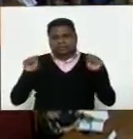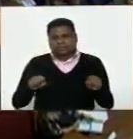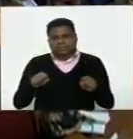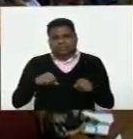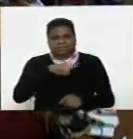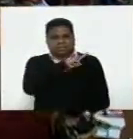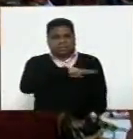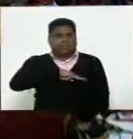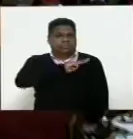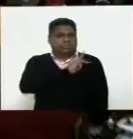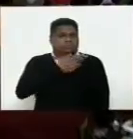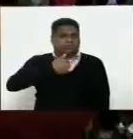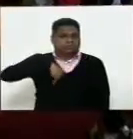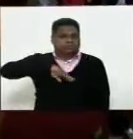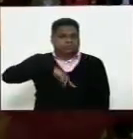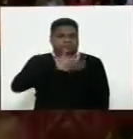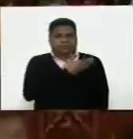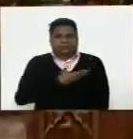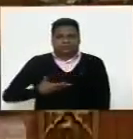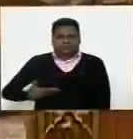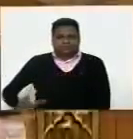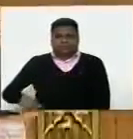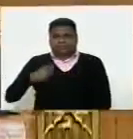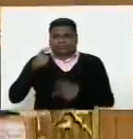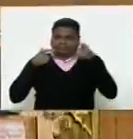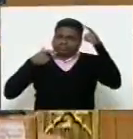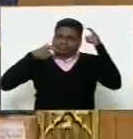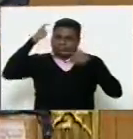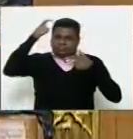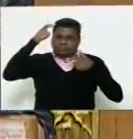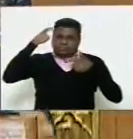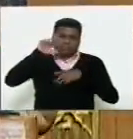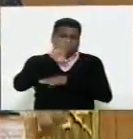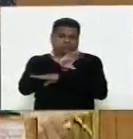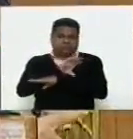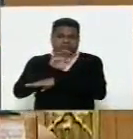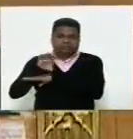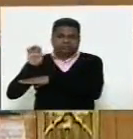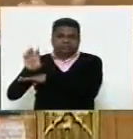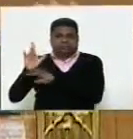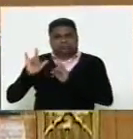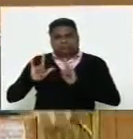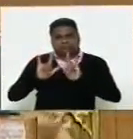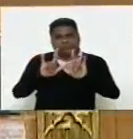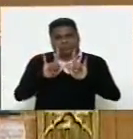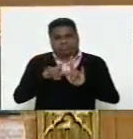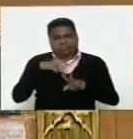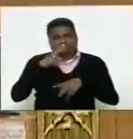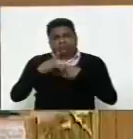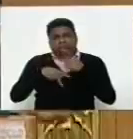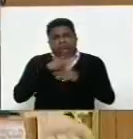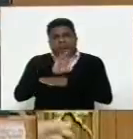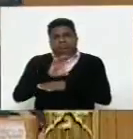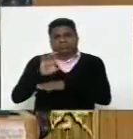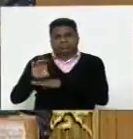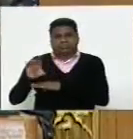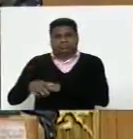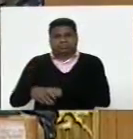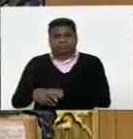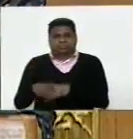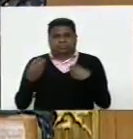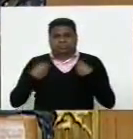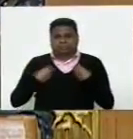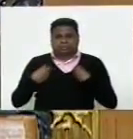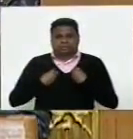de nuestro presidente Hugo Chávez. El cuido, el amor, la protección, la